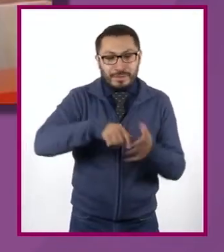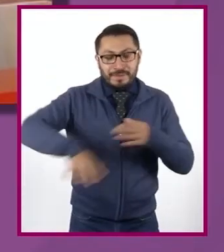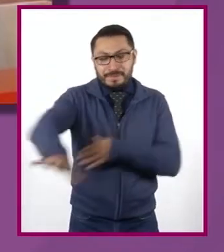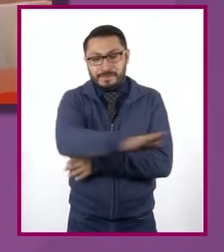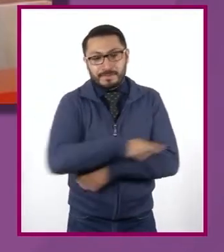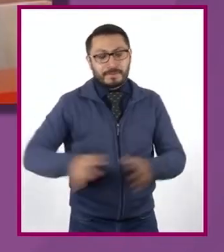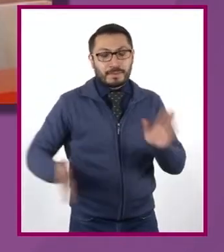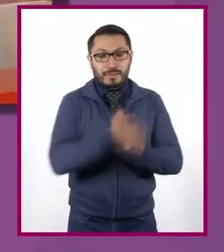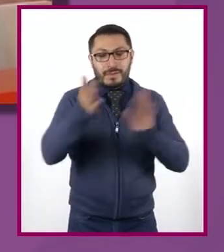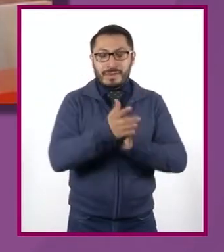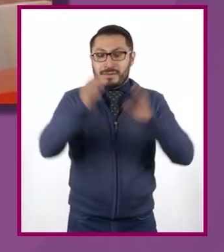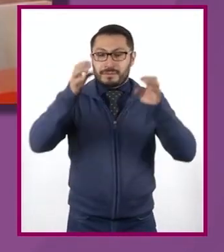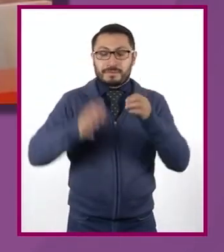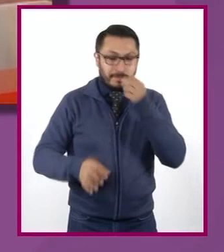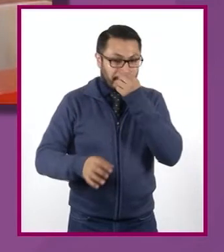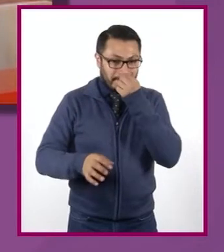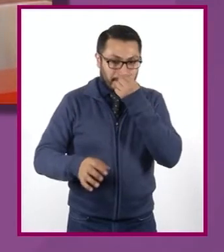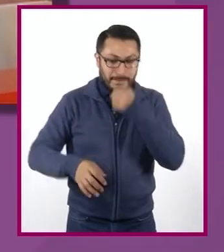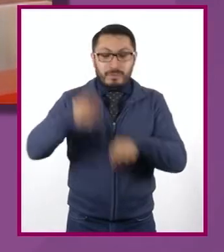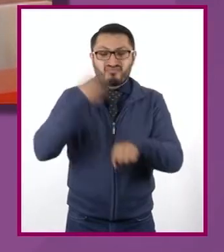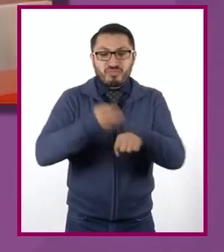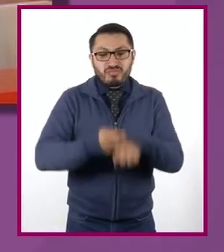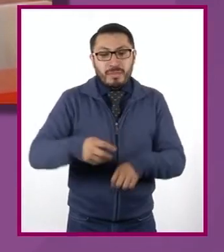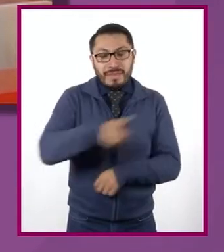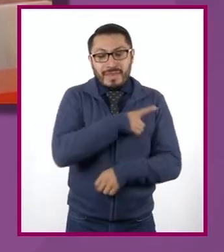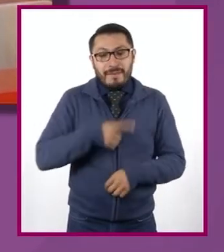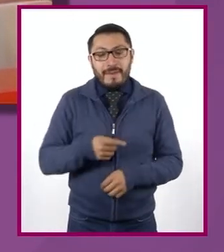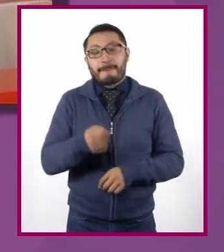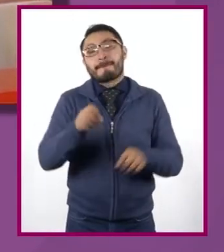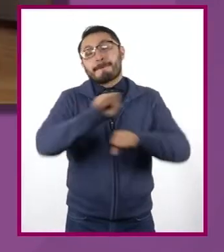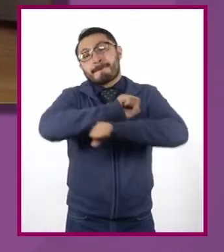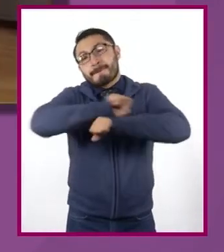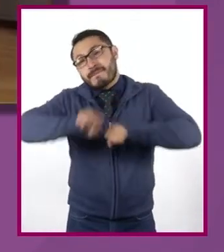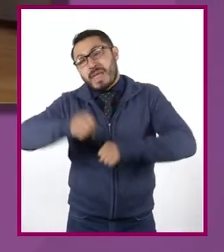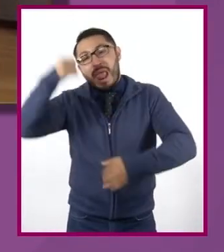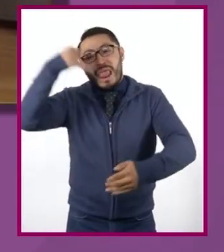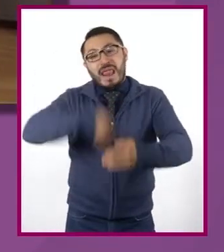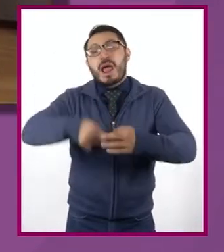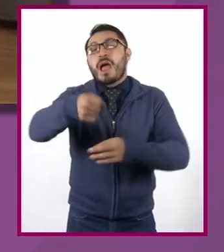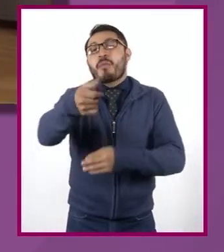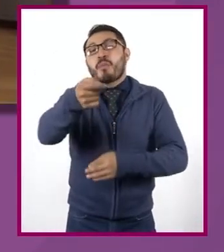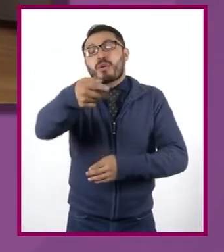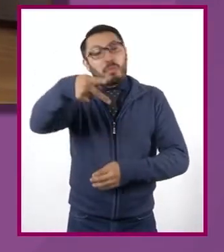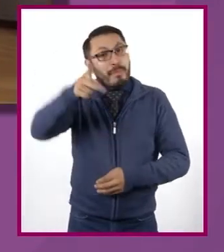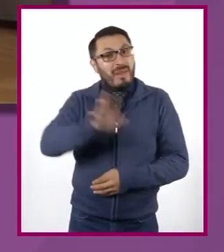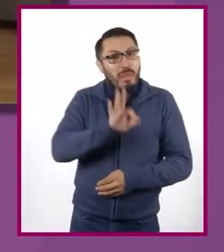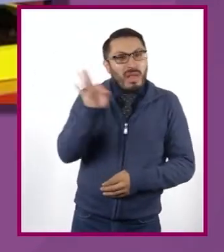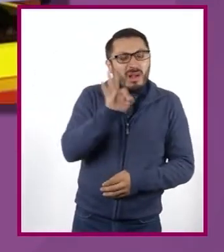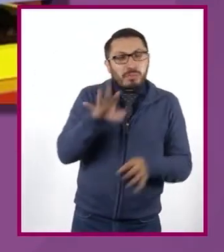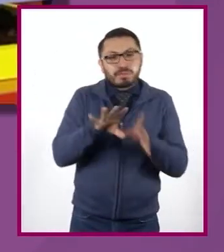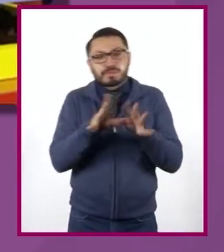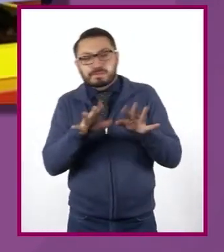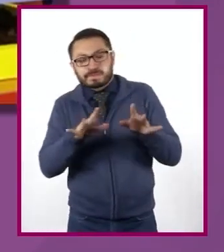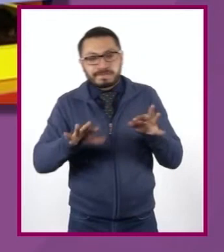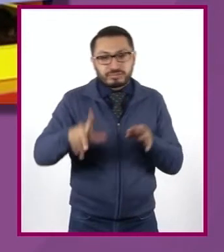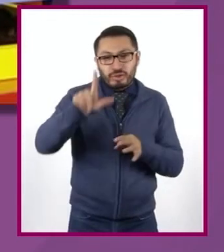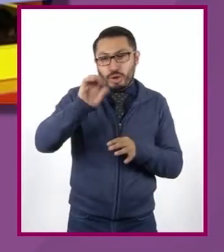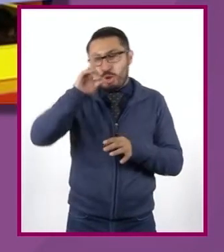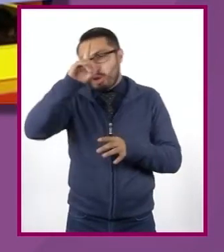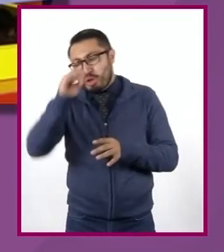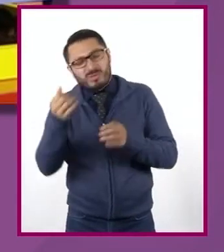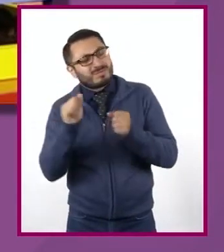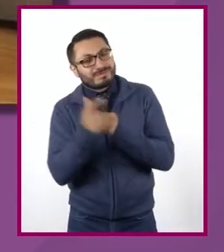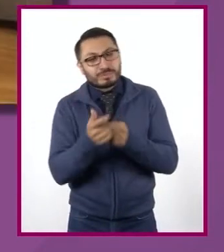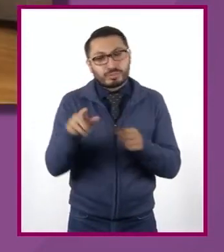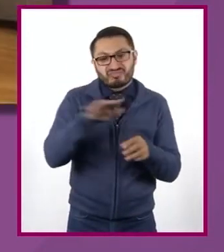firme, los cimientos deben ser sencillos y poco profundos. Pero si el terreno es fangoso, los cimientos deben de ser